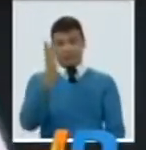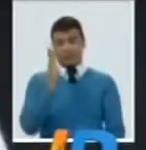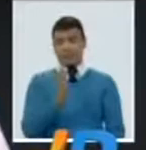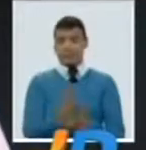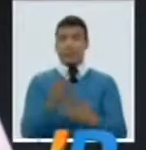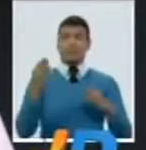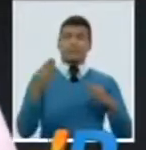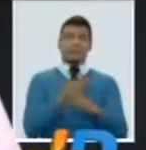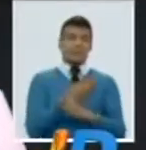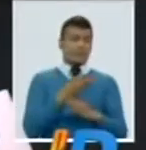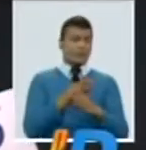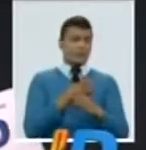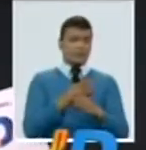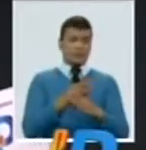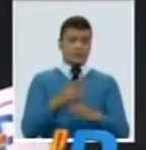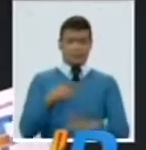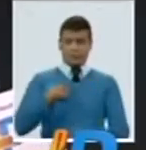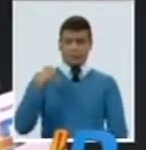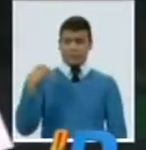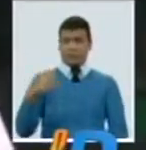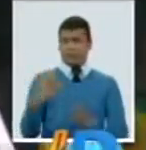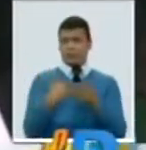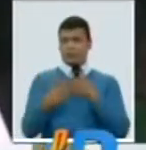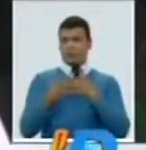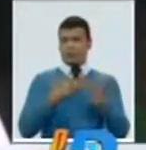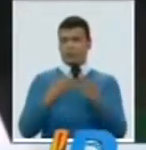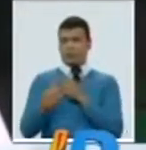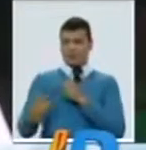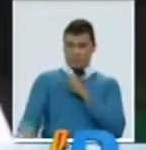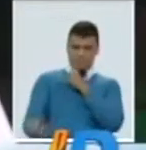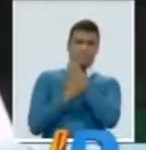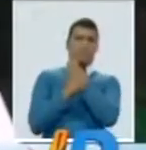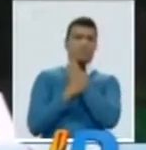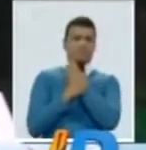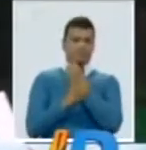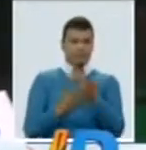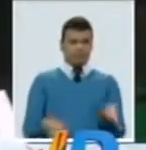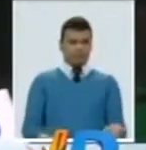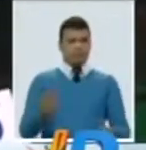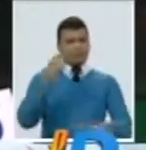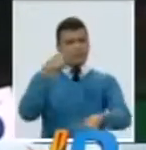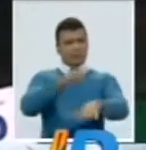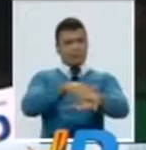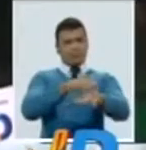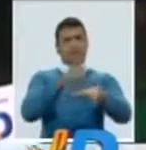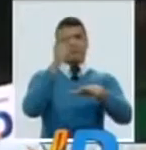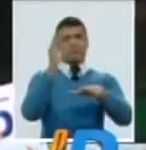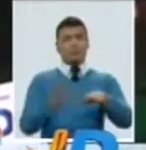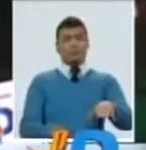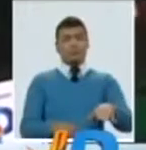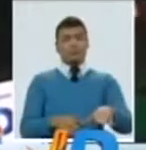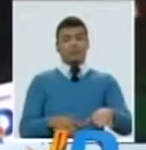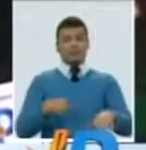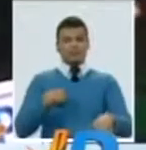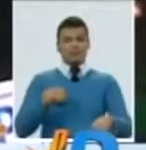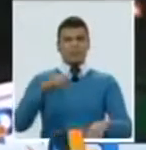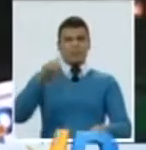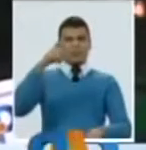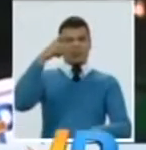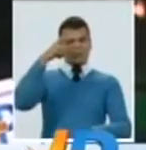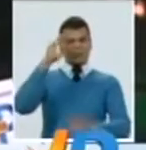un problema X en cualquier parte, así no sea con uno y lo ven, lo aprenden. Los oficiales nos decían que nosotros íbamos a tumbar el